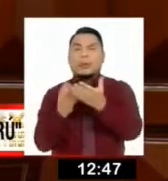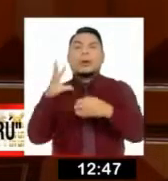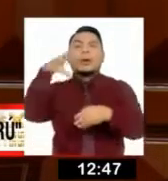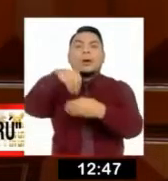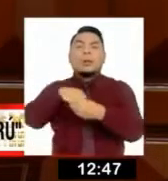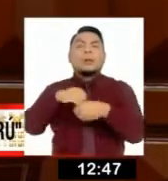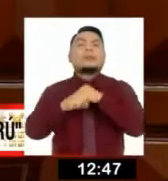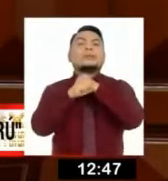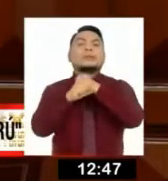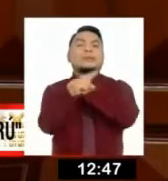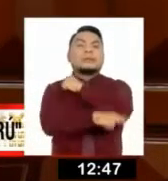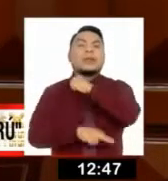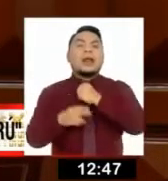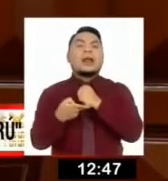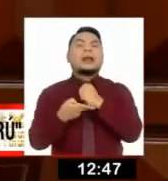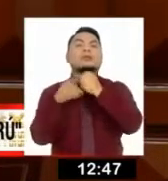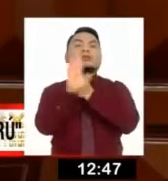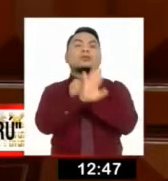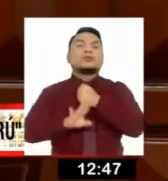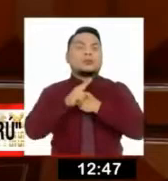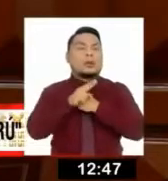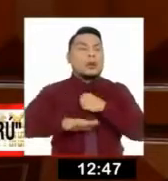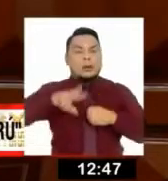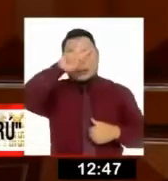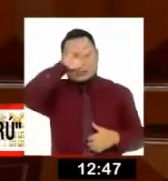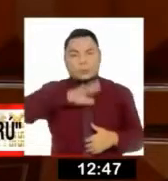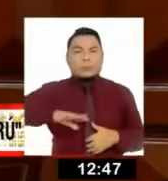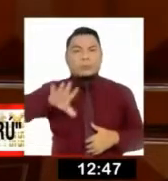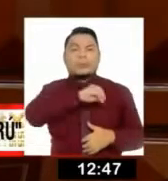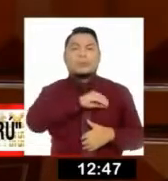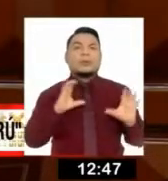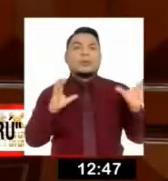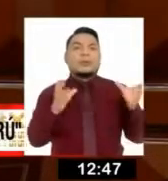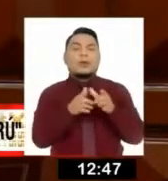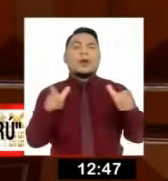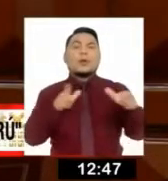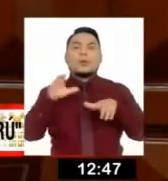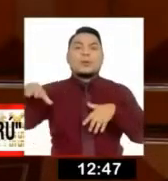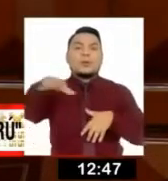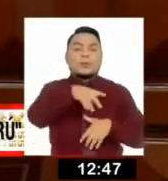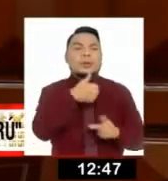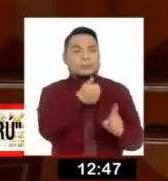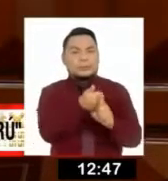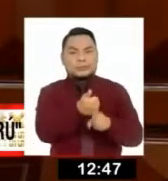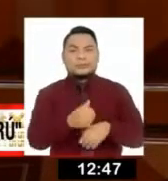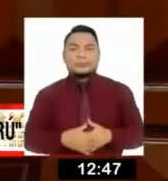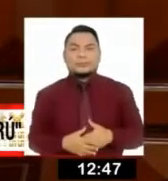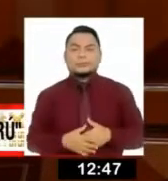incluirlas en el Sistema Nacional de Seguridad Ciudadana en los niveles regionales y locales correspondientes.